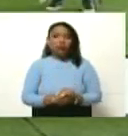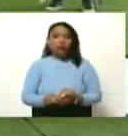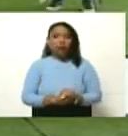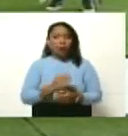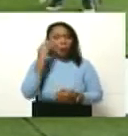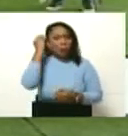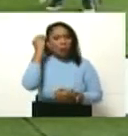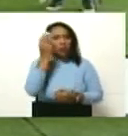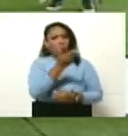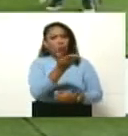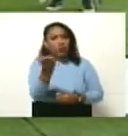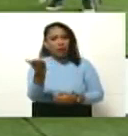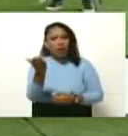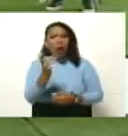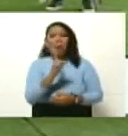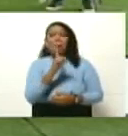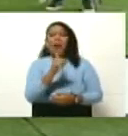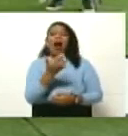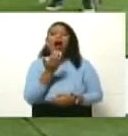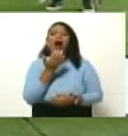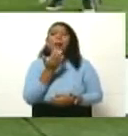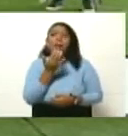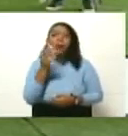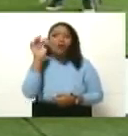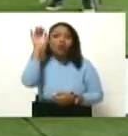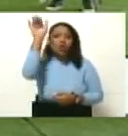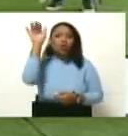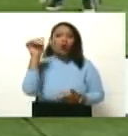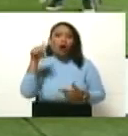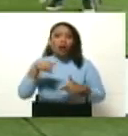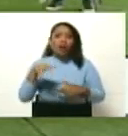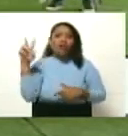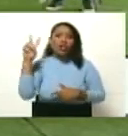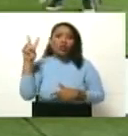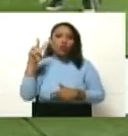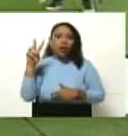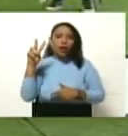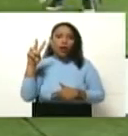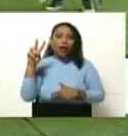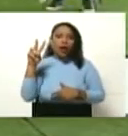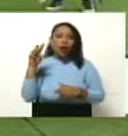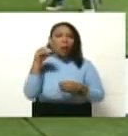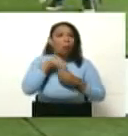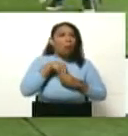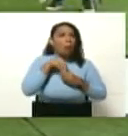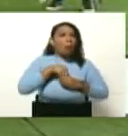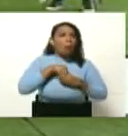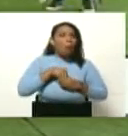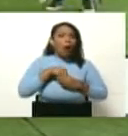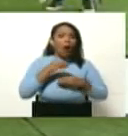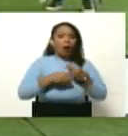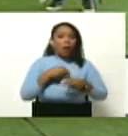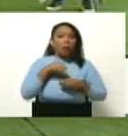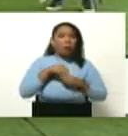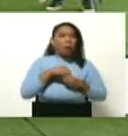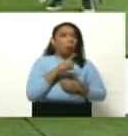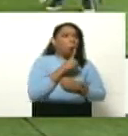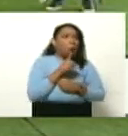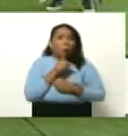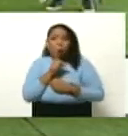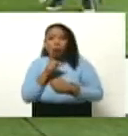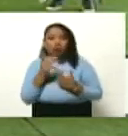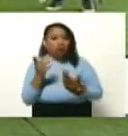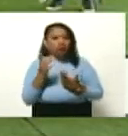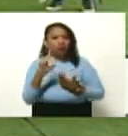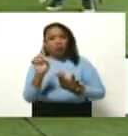Imagínense lo mal que resultaría si aquí en Venezuela nosotros nos quedáramos aquí reducidos a lo que estamos.